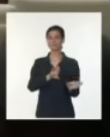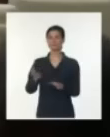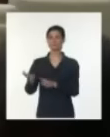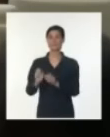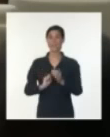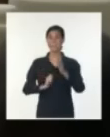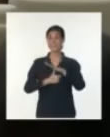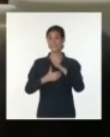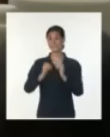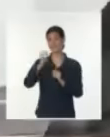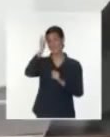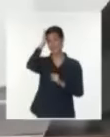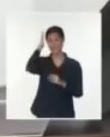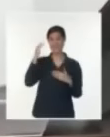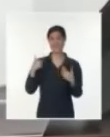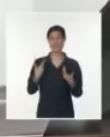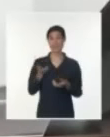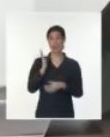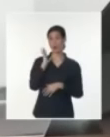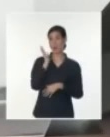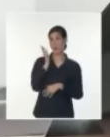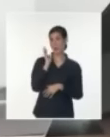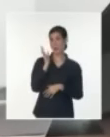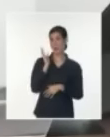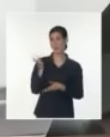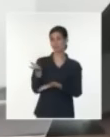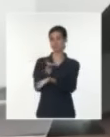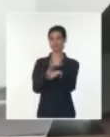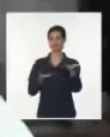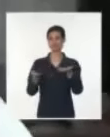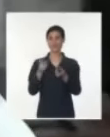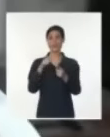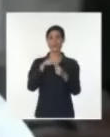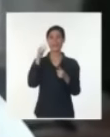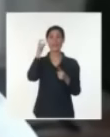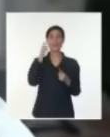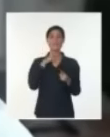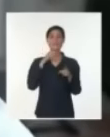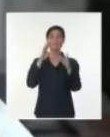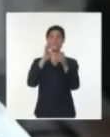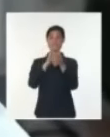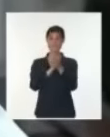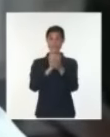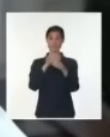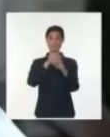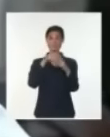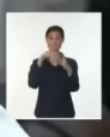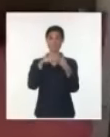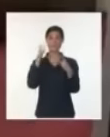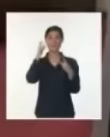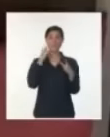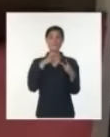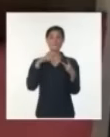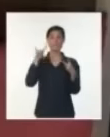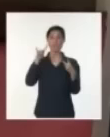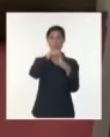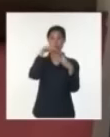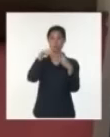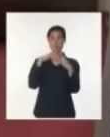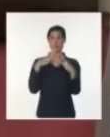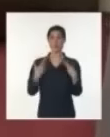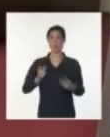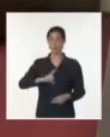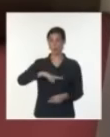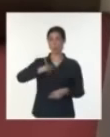con las muchachas y muchachos de la FEM y la FEU, los convocó a participar en el rescate del concepto de cultura general e